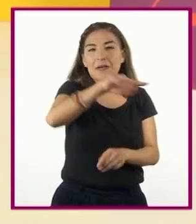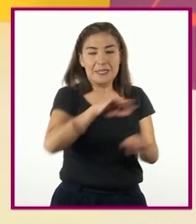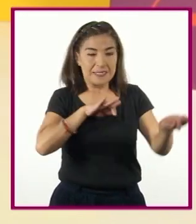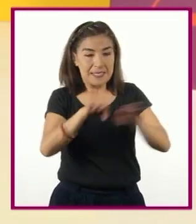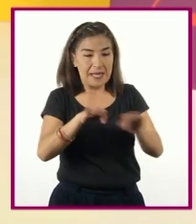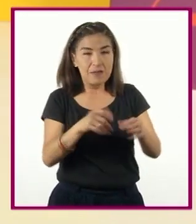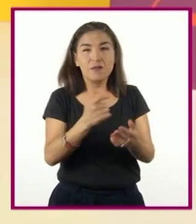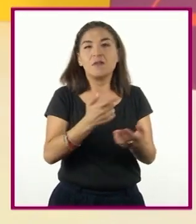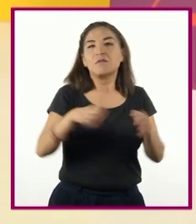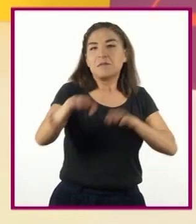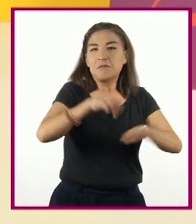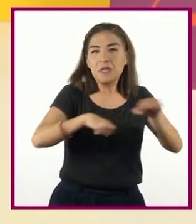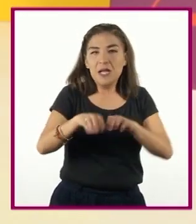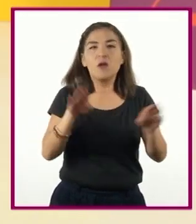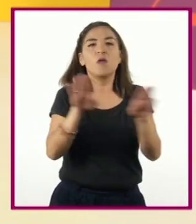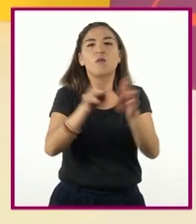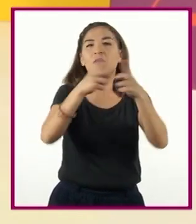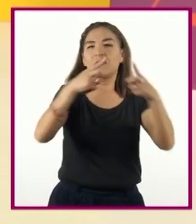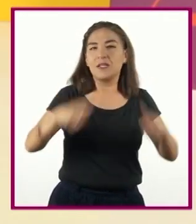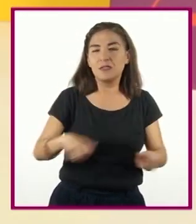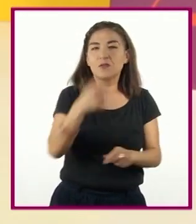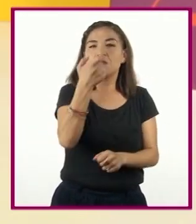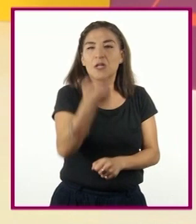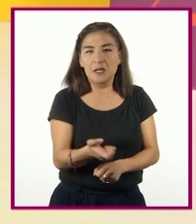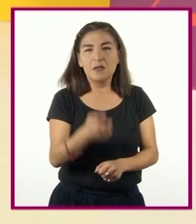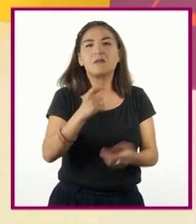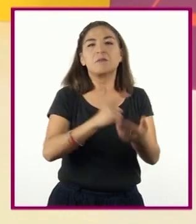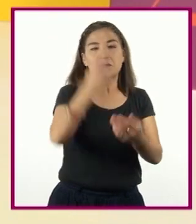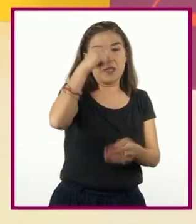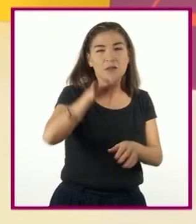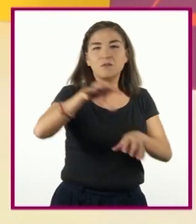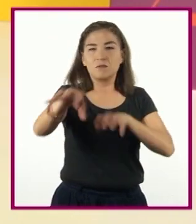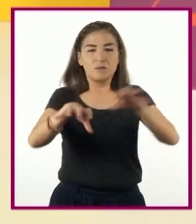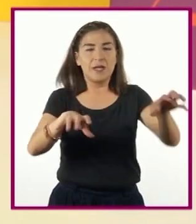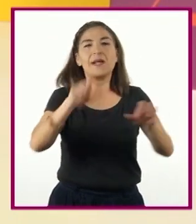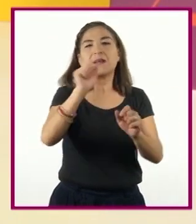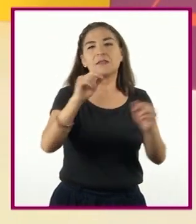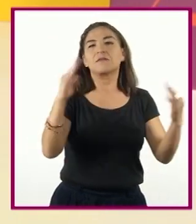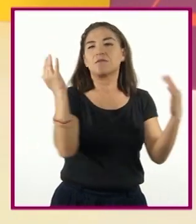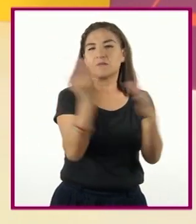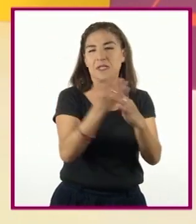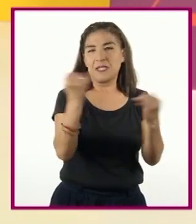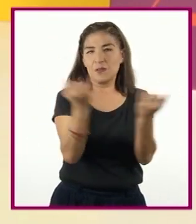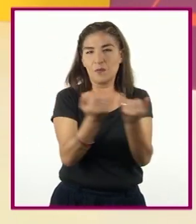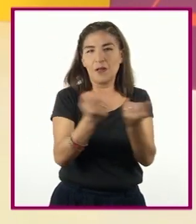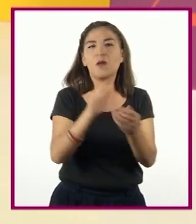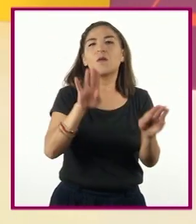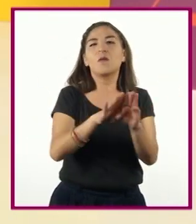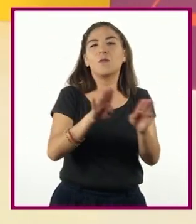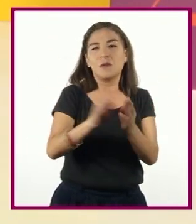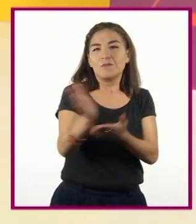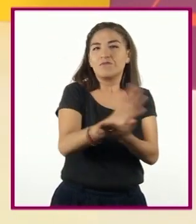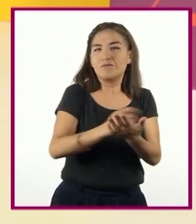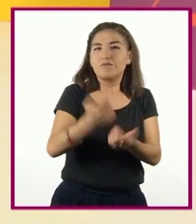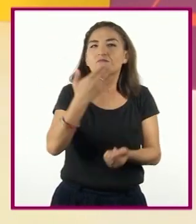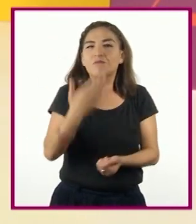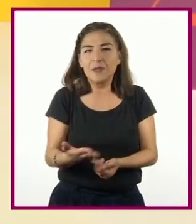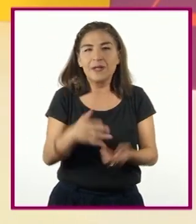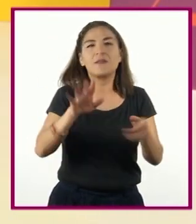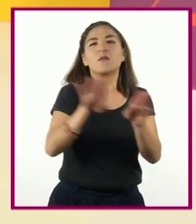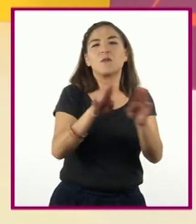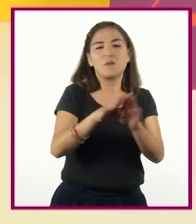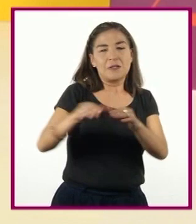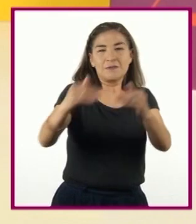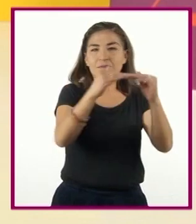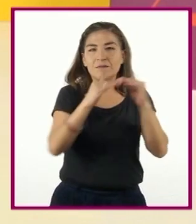el desarrollo económico y la distribución equitativa de la riqueza. las condiciones sociales y la satisfacción de